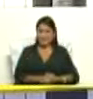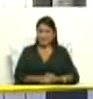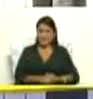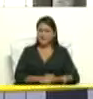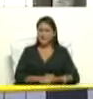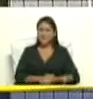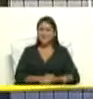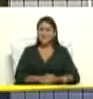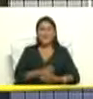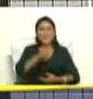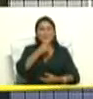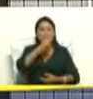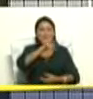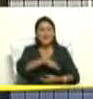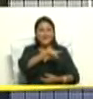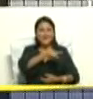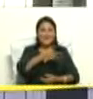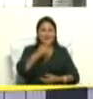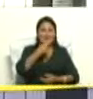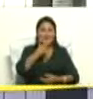está bonita Hoy sil